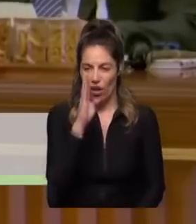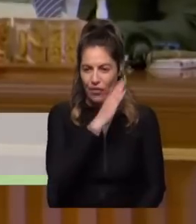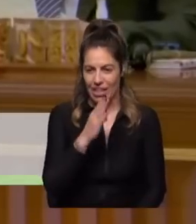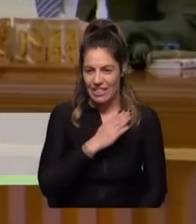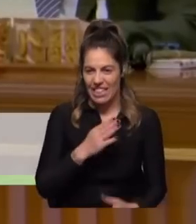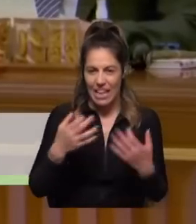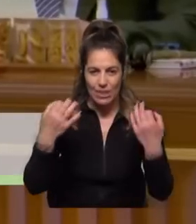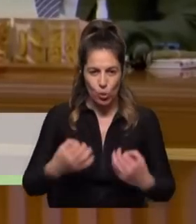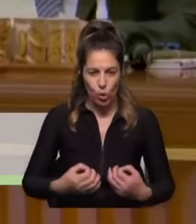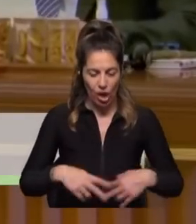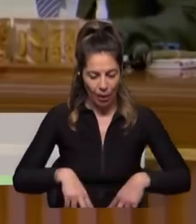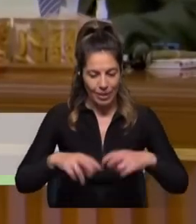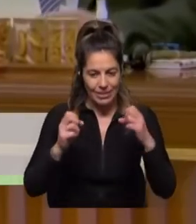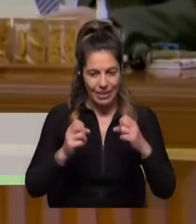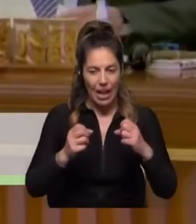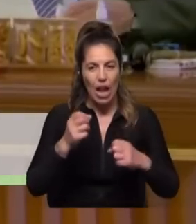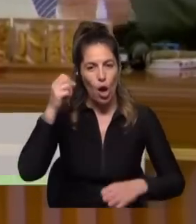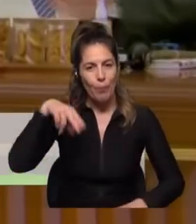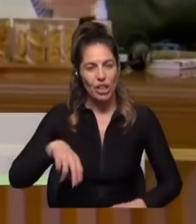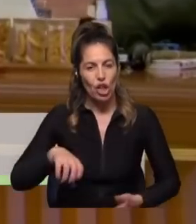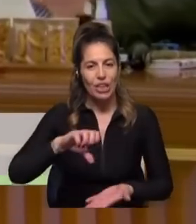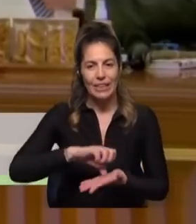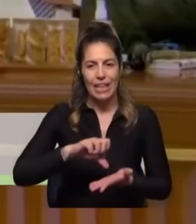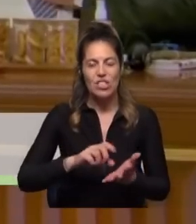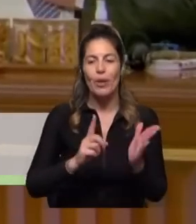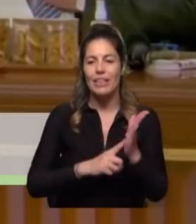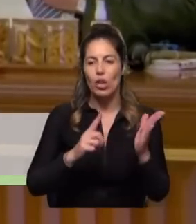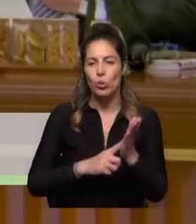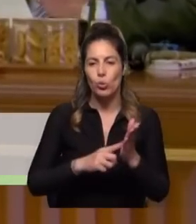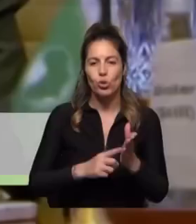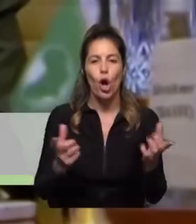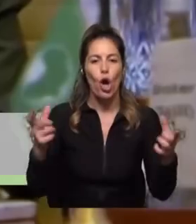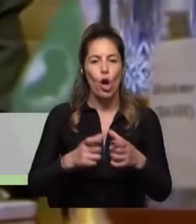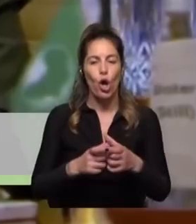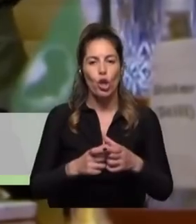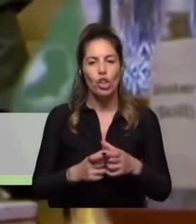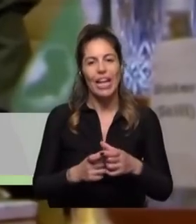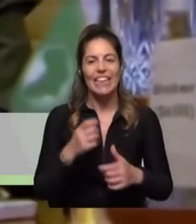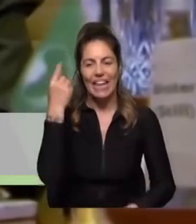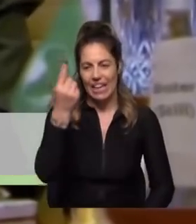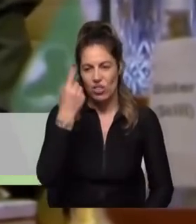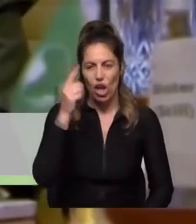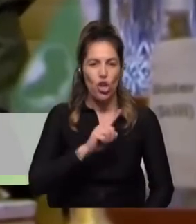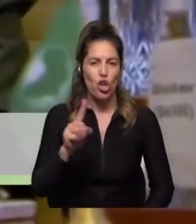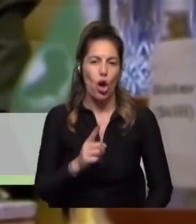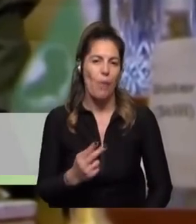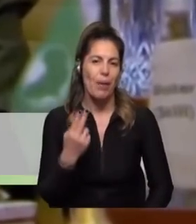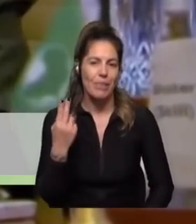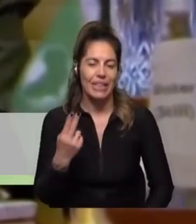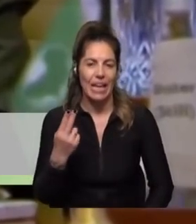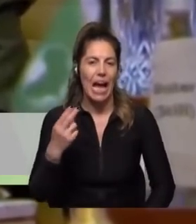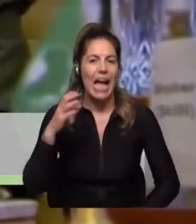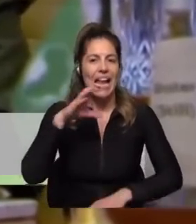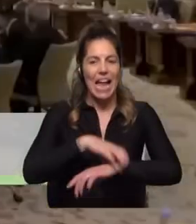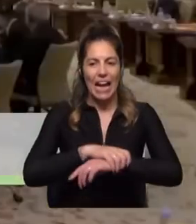aseguró que revisará la posición de su país sobre el estatuto de la Corte Penal Internacional después de asegurar que no permitirá el arresto del presidente de Rusia